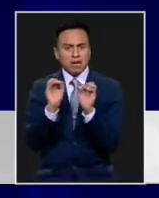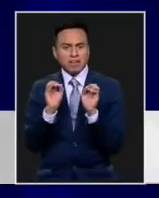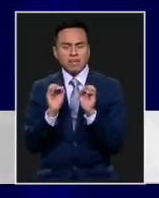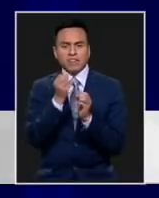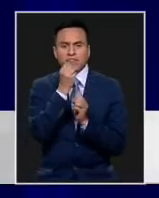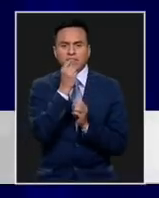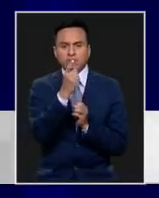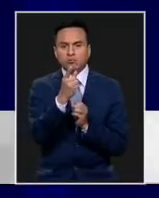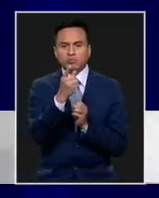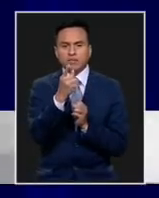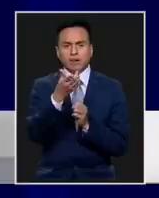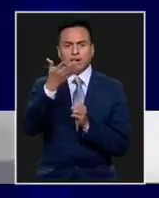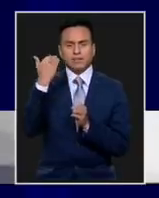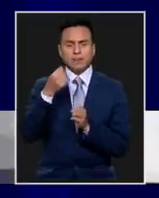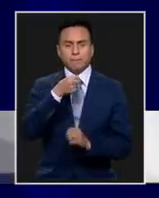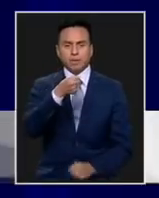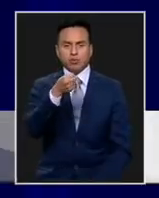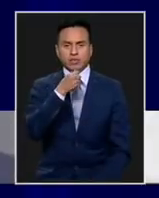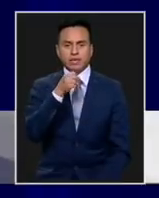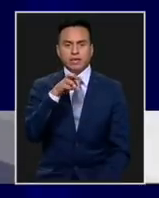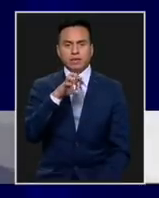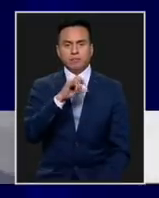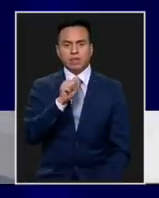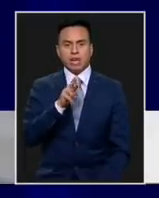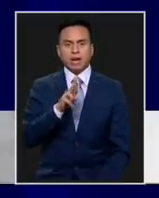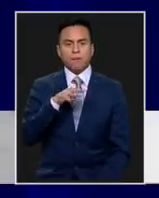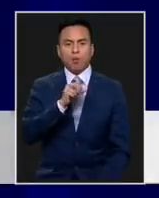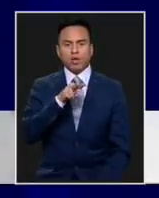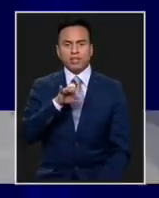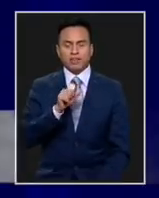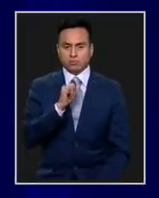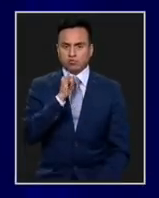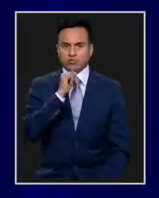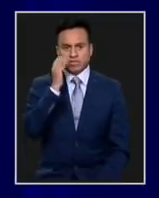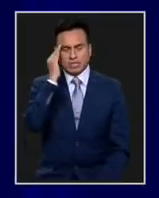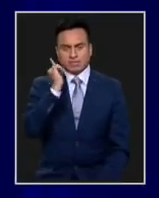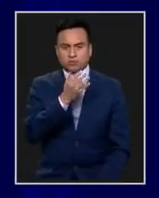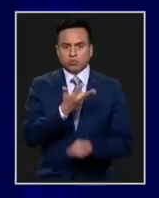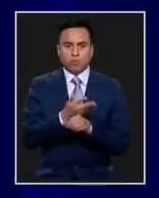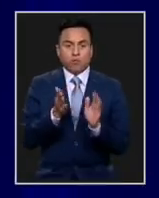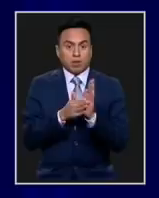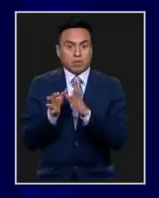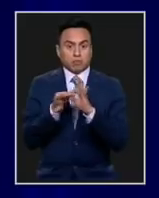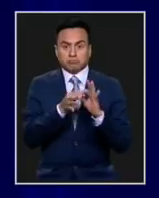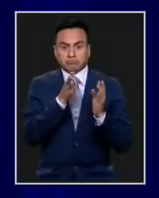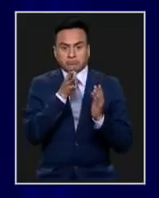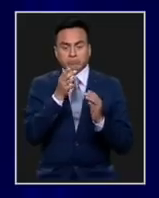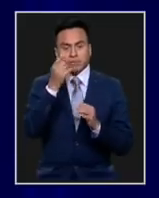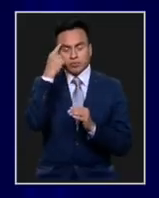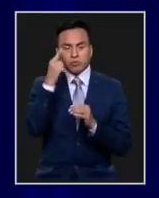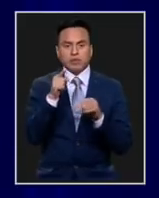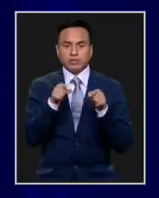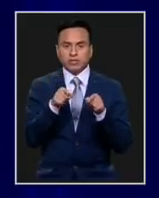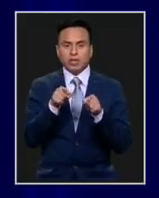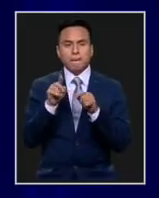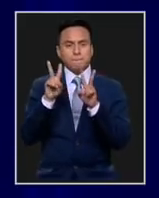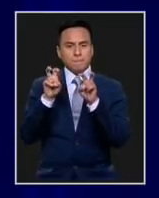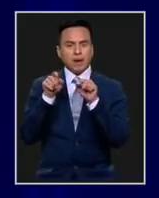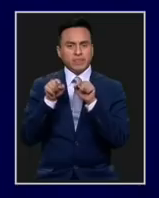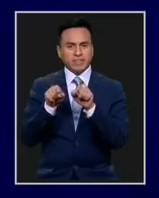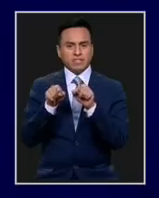en la denuncia que hizo la periodista Pilar Molina. No sé si tiene o no tiene fundamentos y por lo tanto creo que en esa